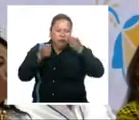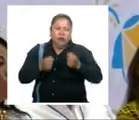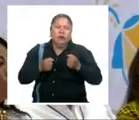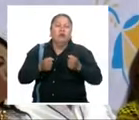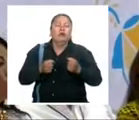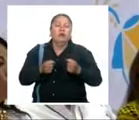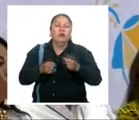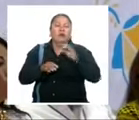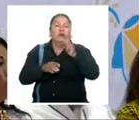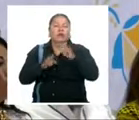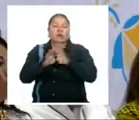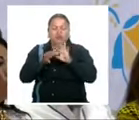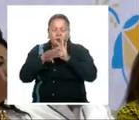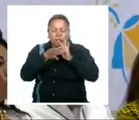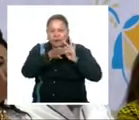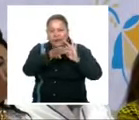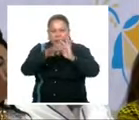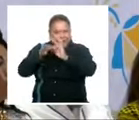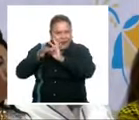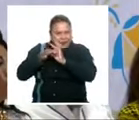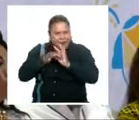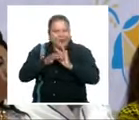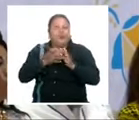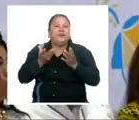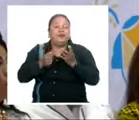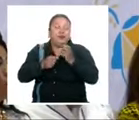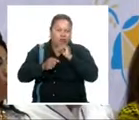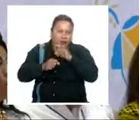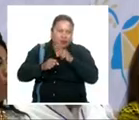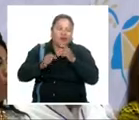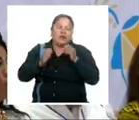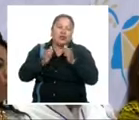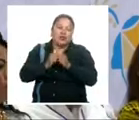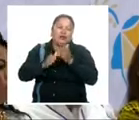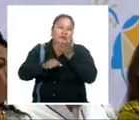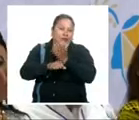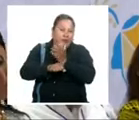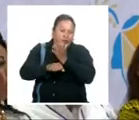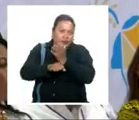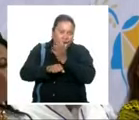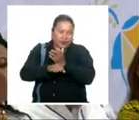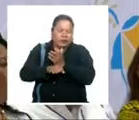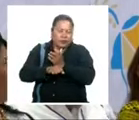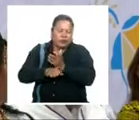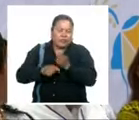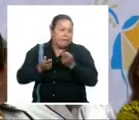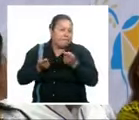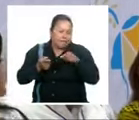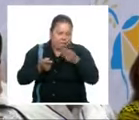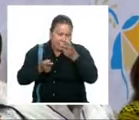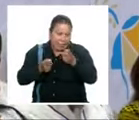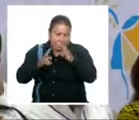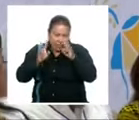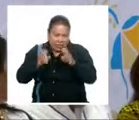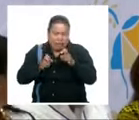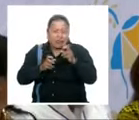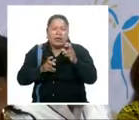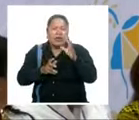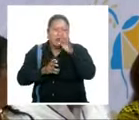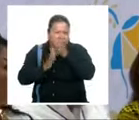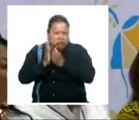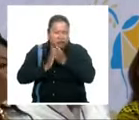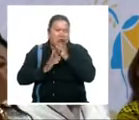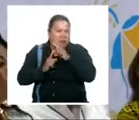profundizar la colaboración con Estados Unidos en este y otros temas.